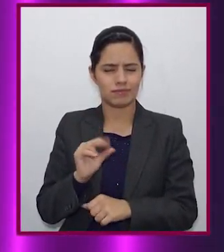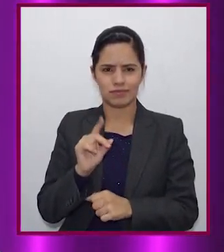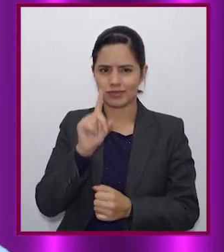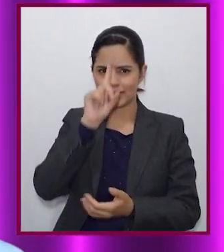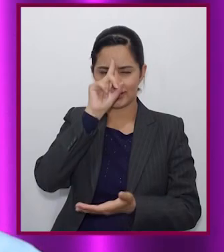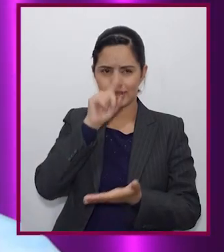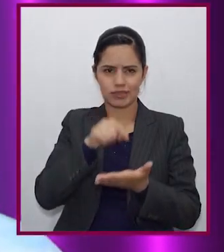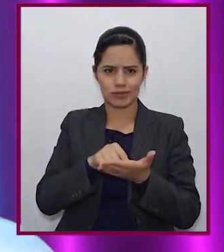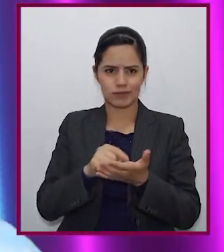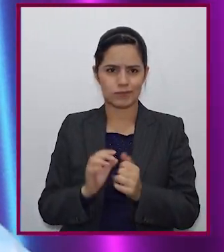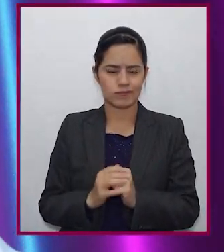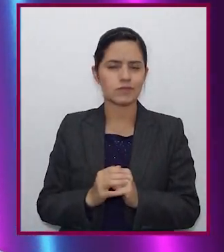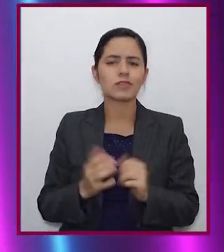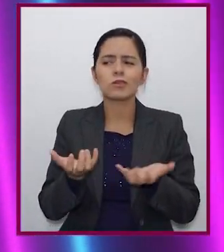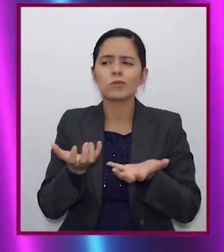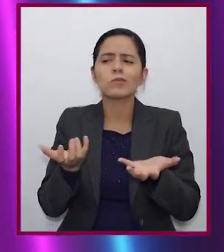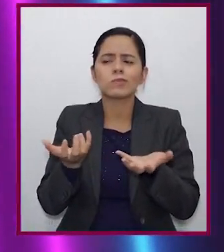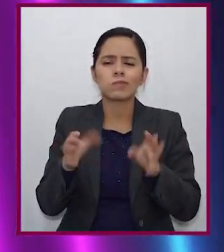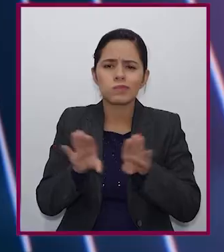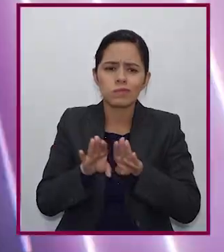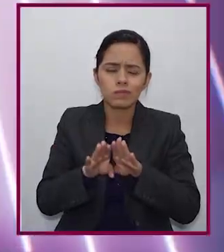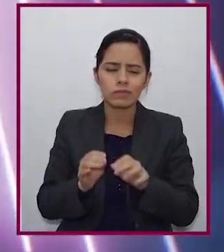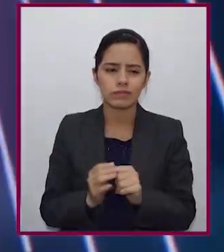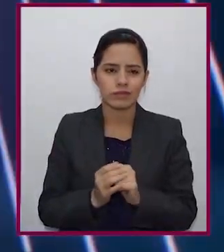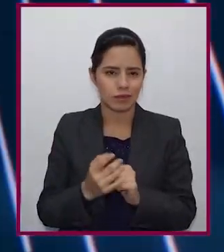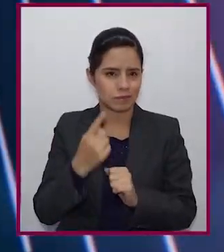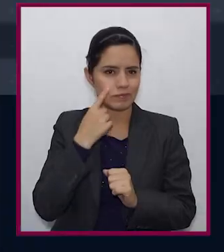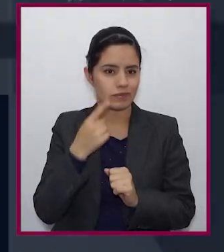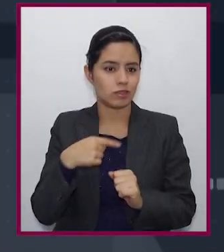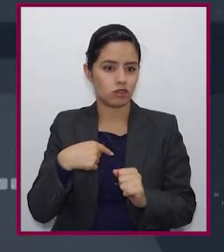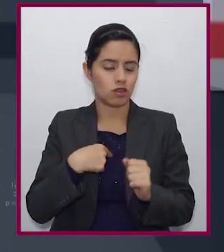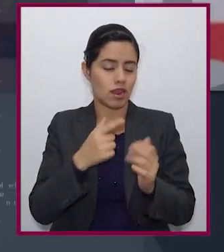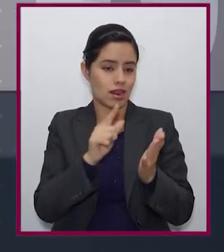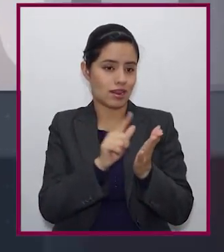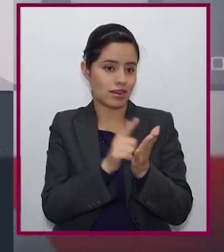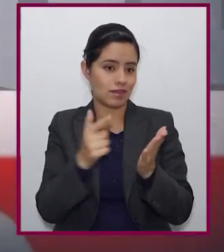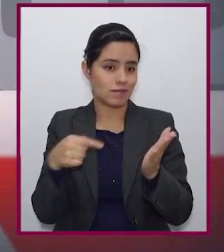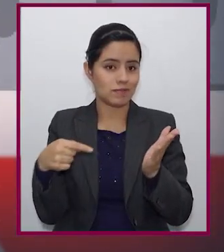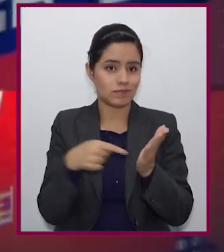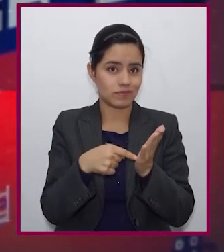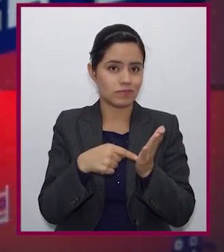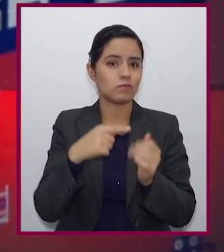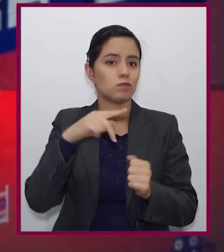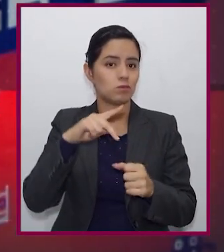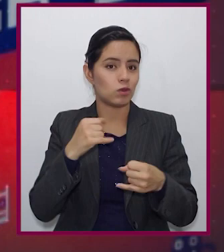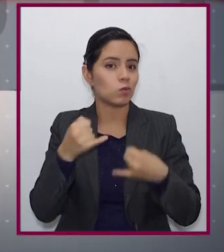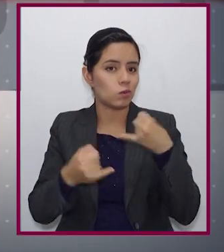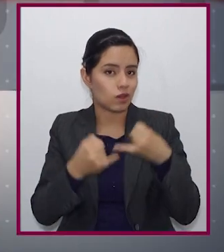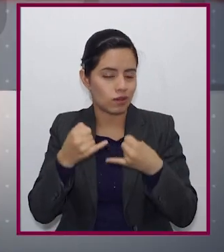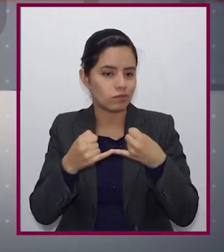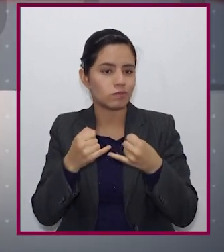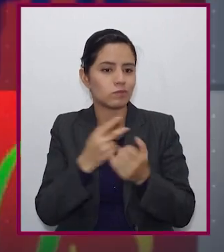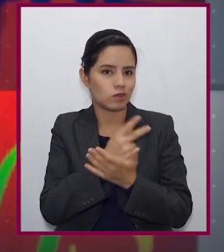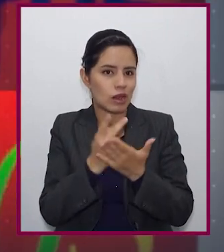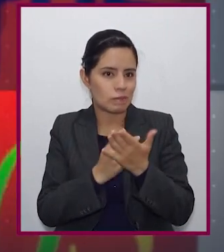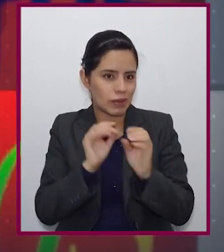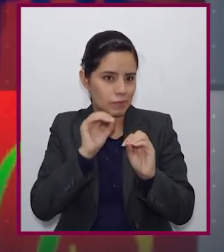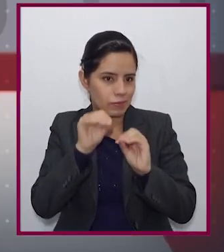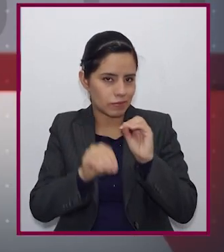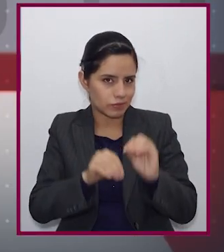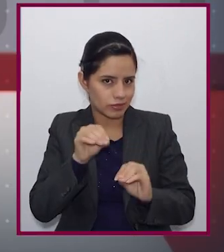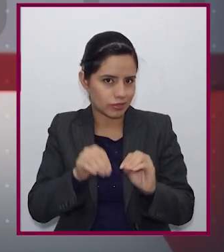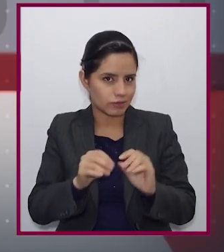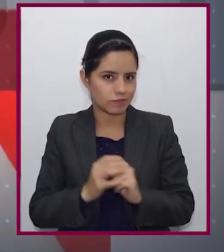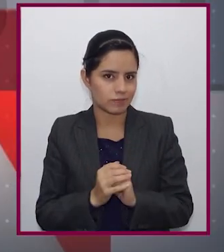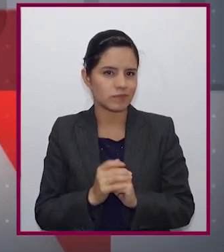creer. Oye, ¿pero cómo lo hiciste? Mira, te cuento. Conseguí un libro que se llama Programa tus juegos con Scratch